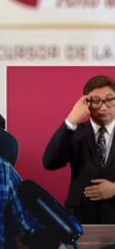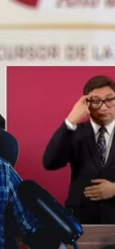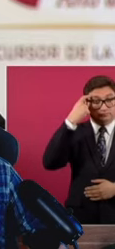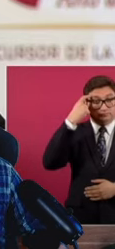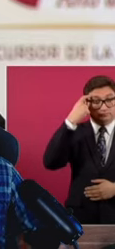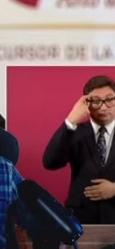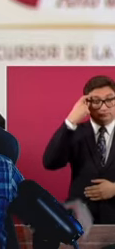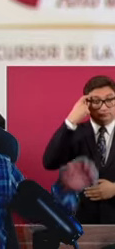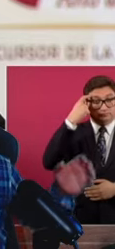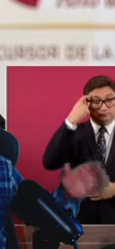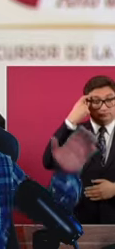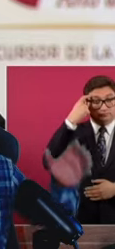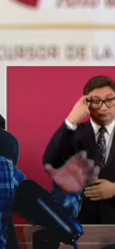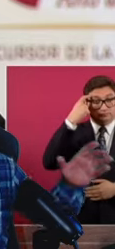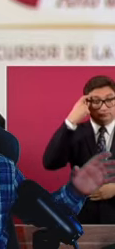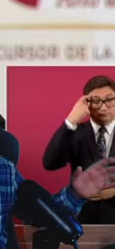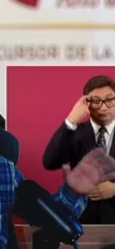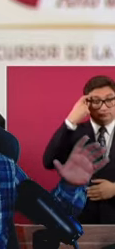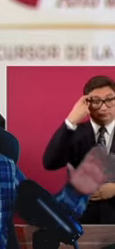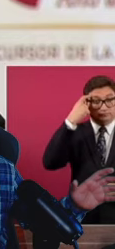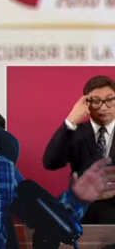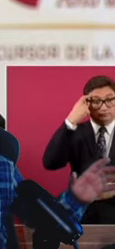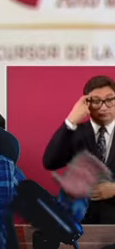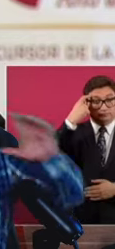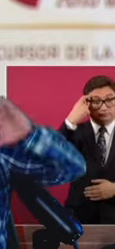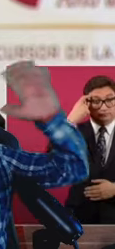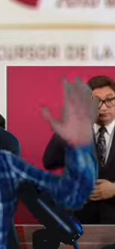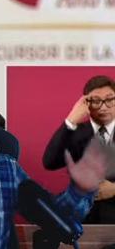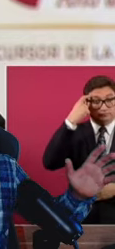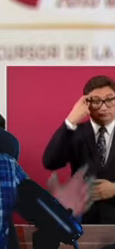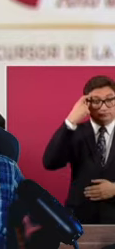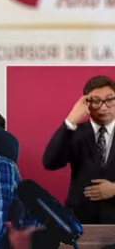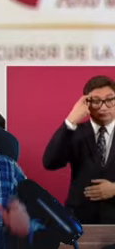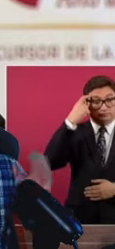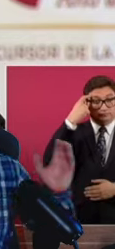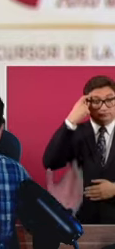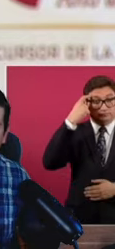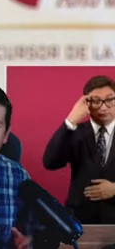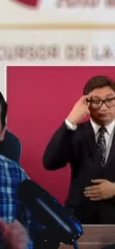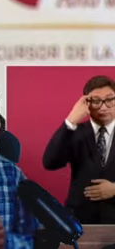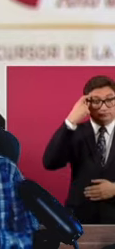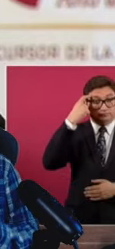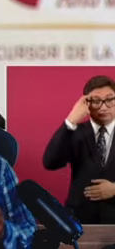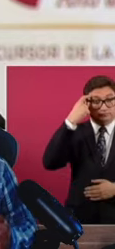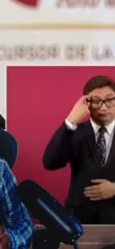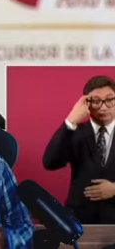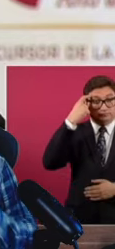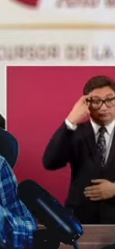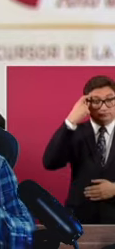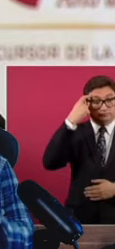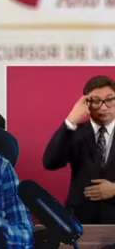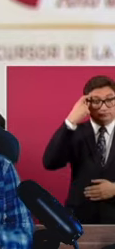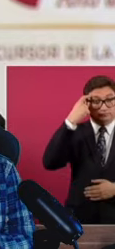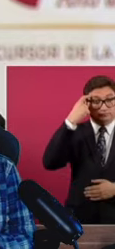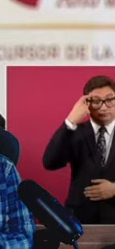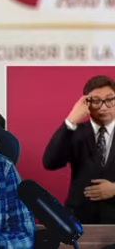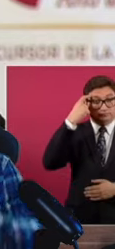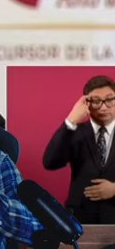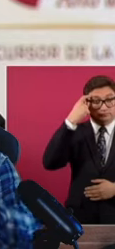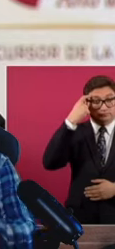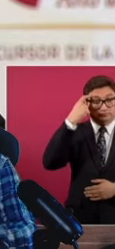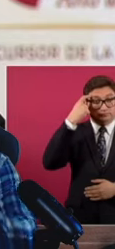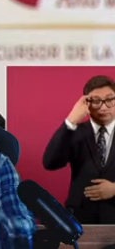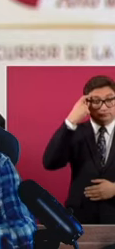nos debemos de enfocar, cambiar completamente nuestro sistema, tanto político como social, para